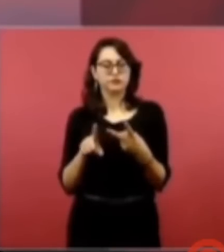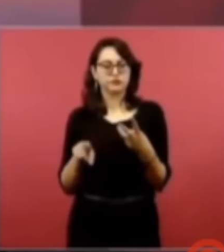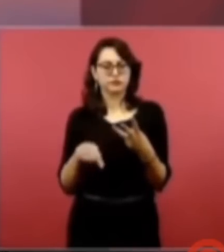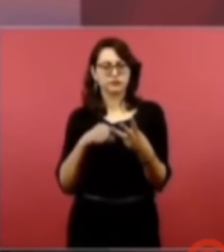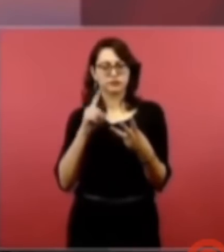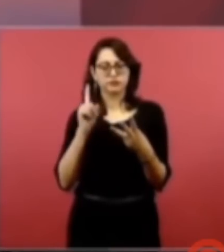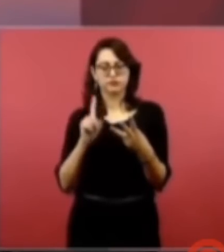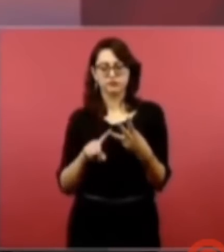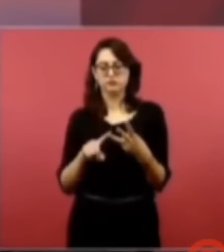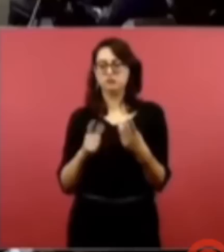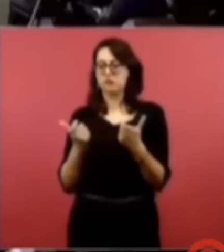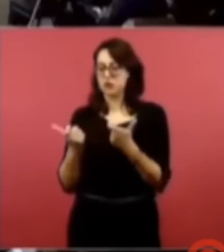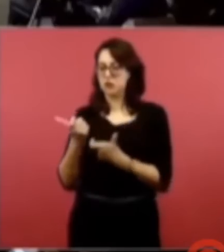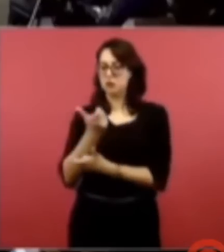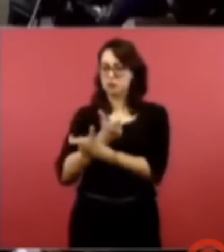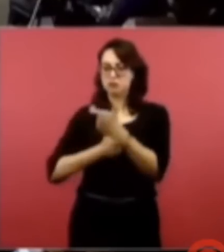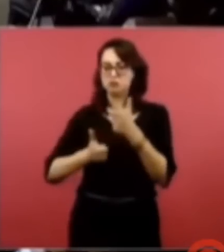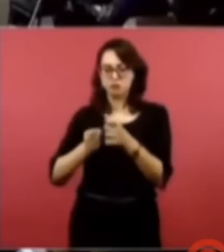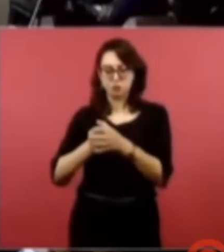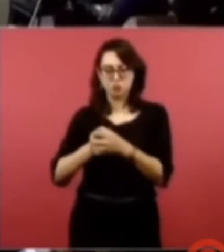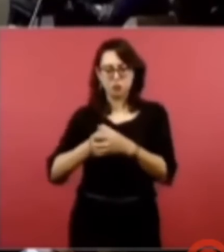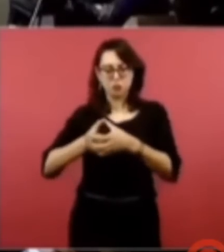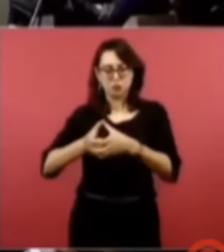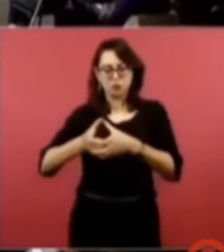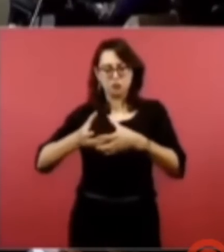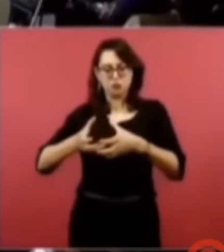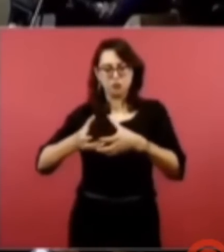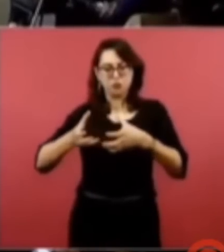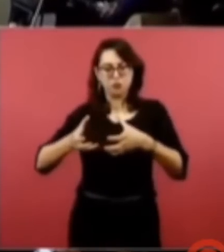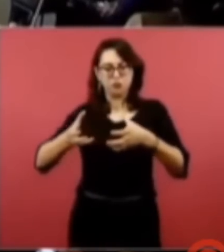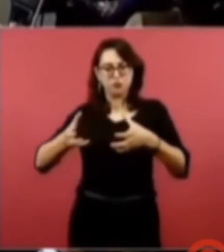Está creciendo la economía.